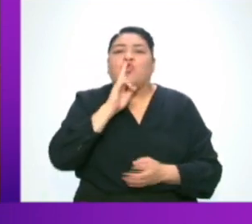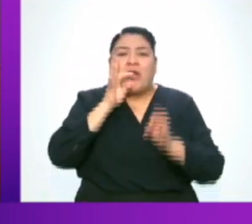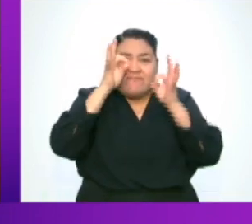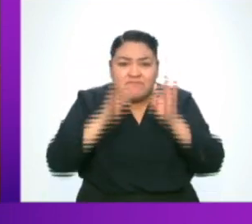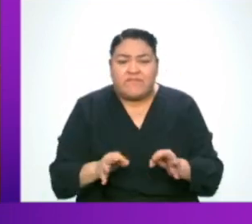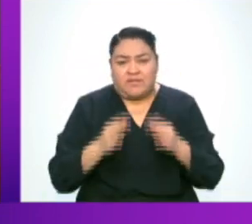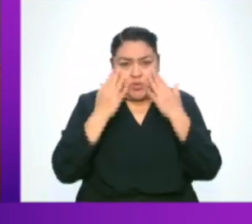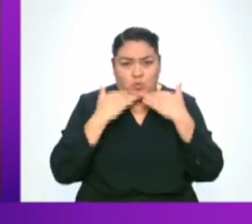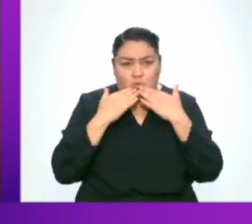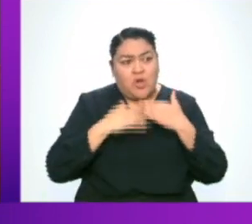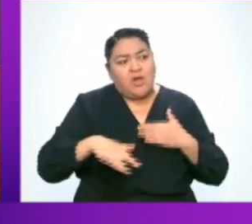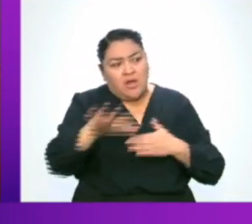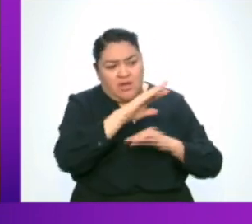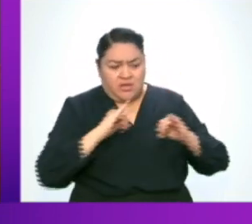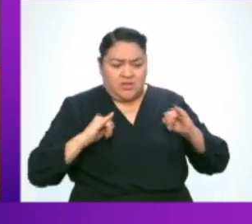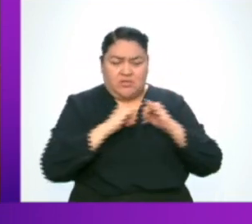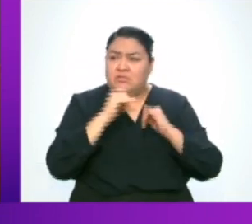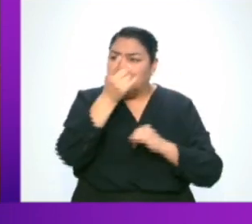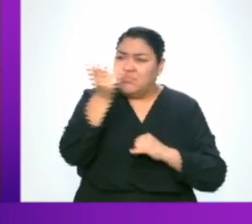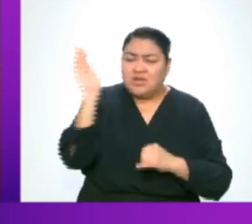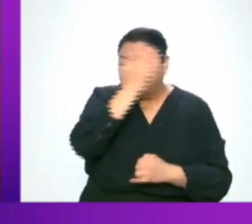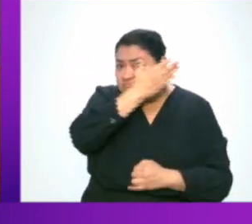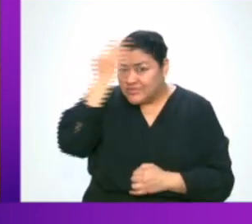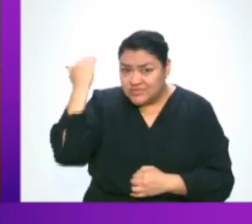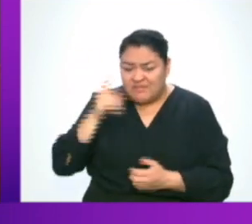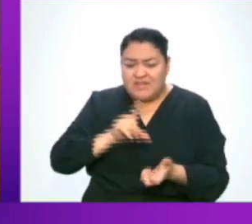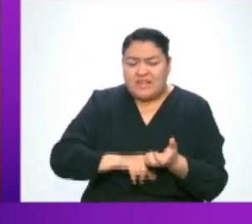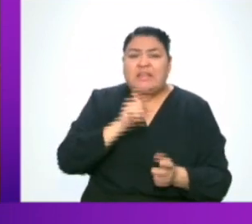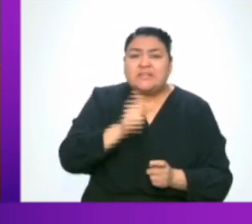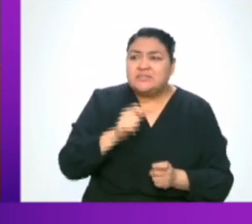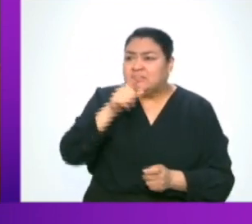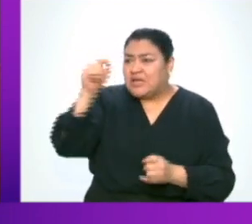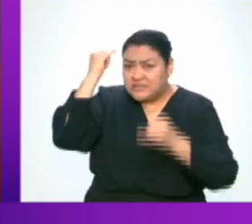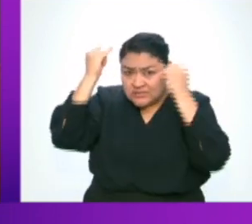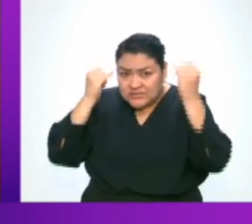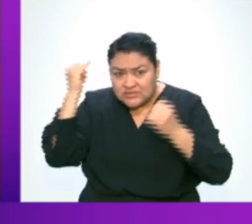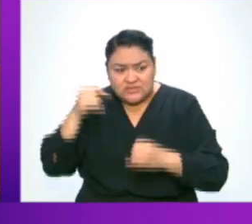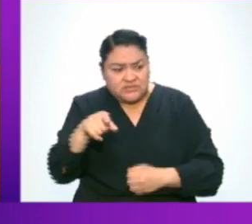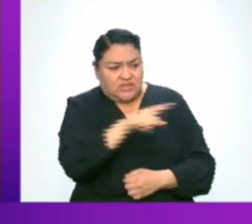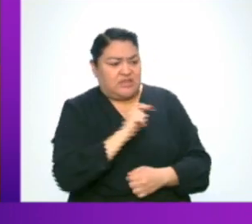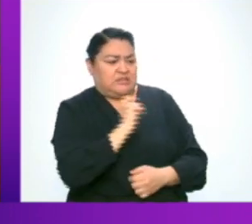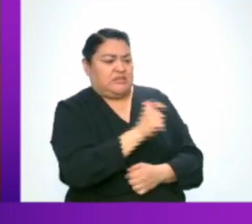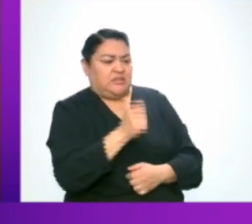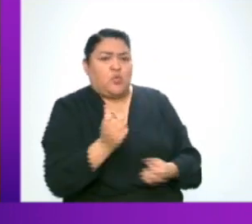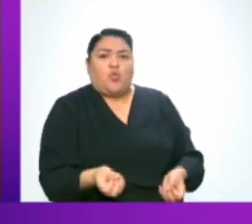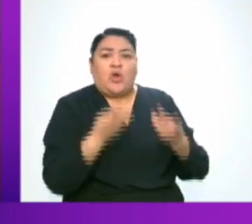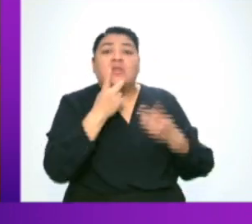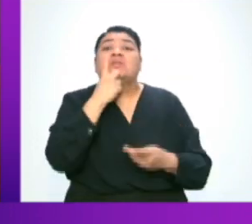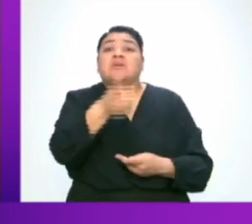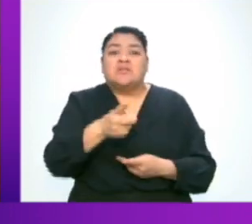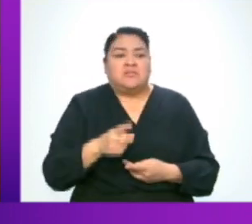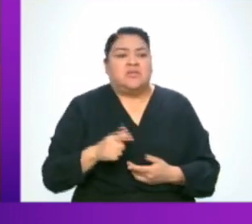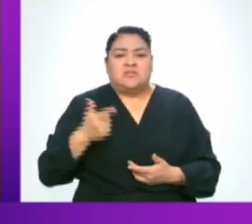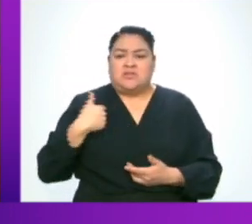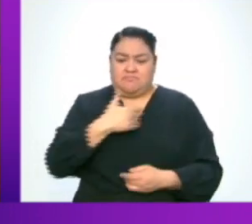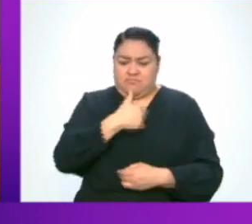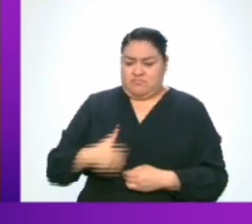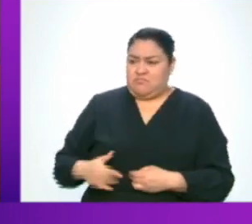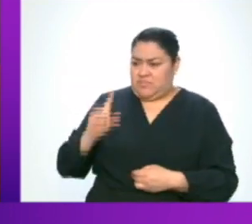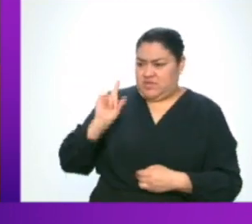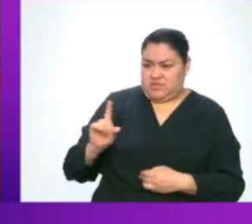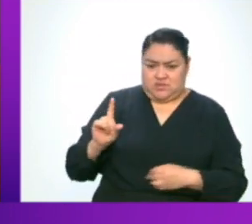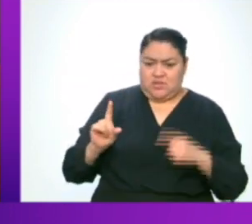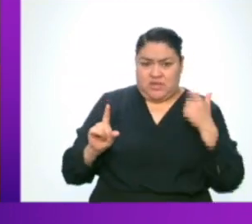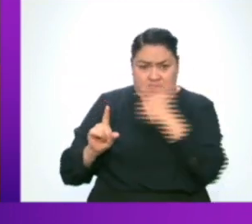instituto le hablé sobre eh lo que se dice de Los sueldos que son más elevados que la presidenta de la